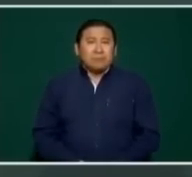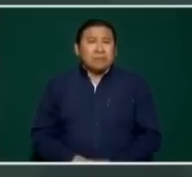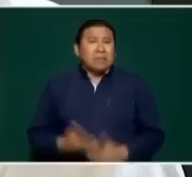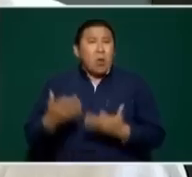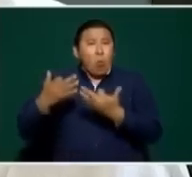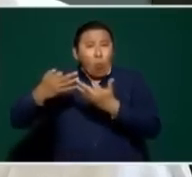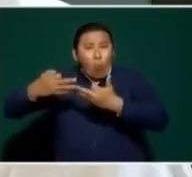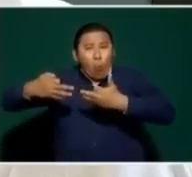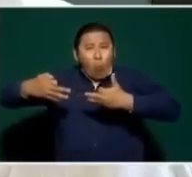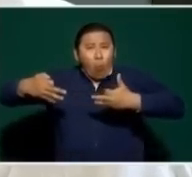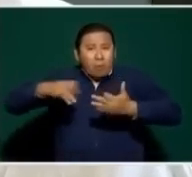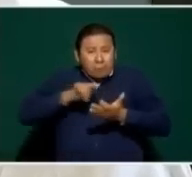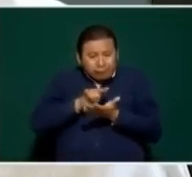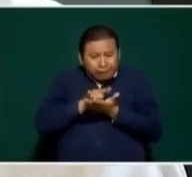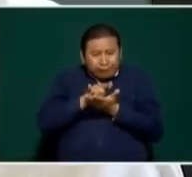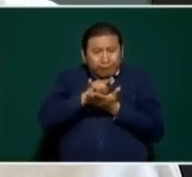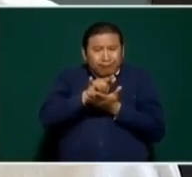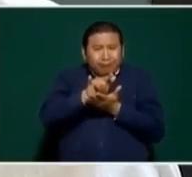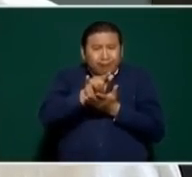un terreno